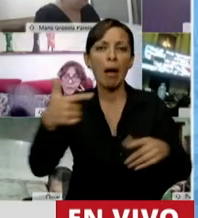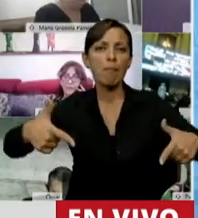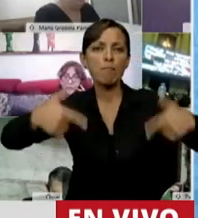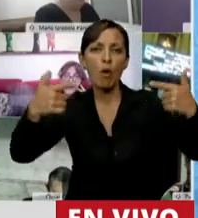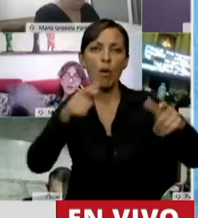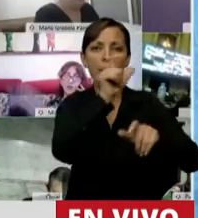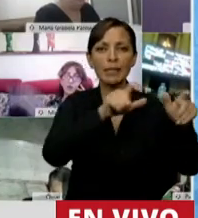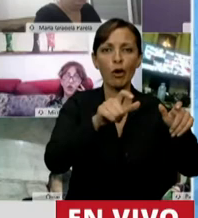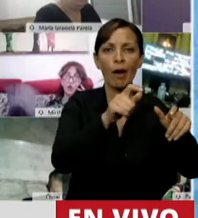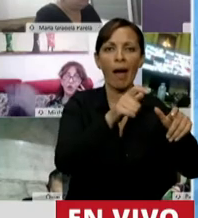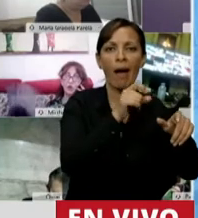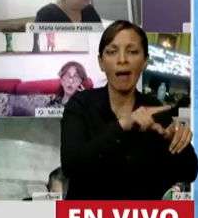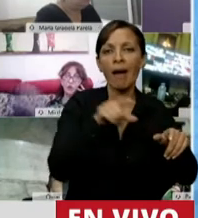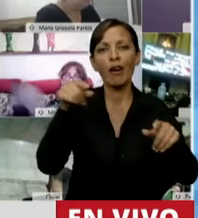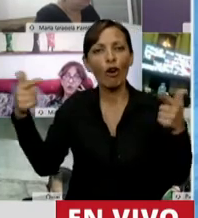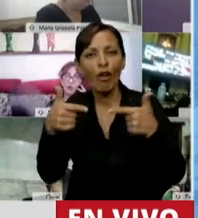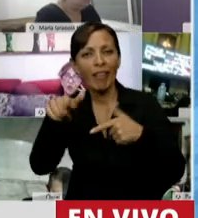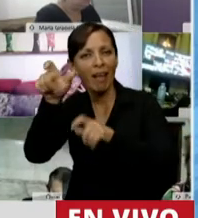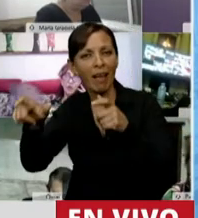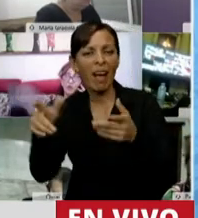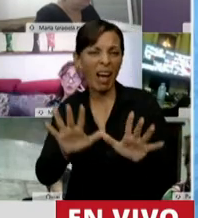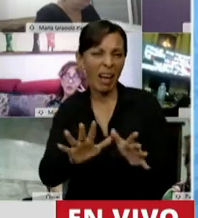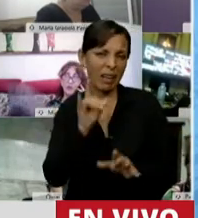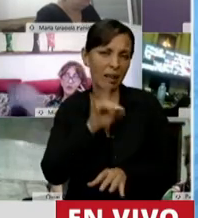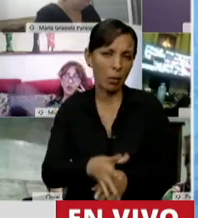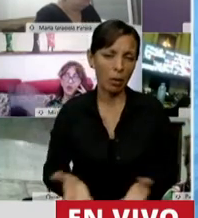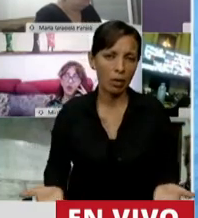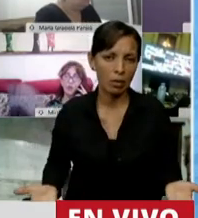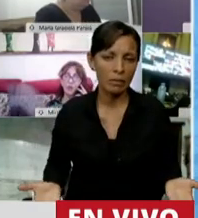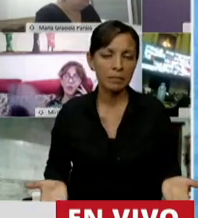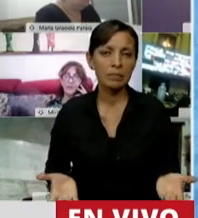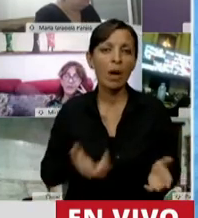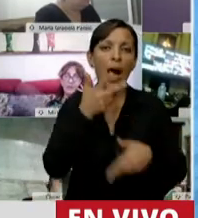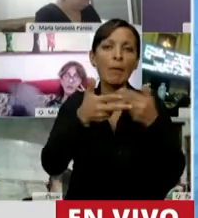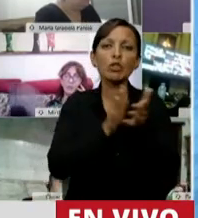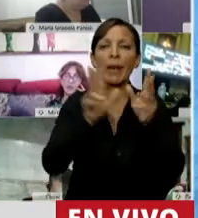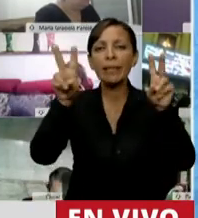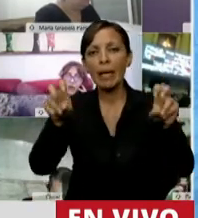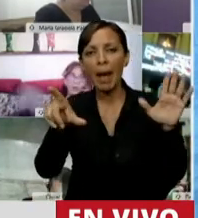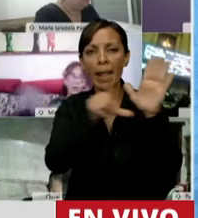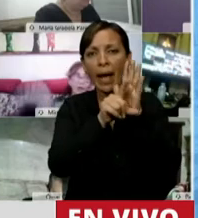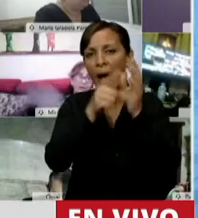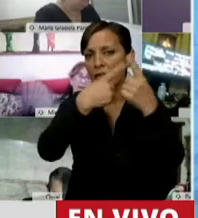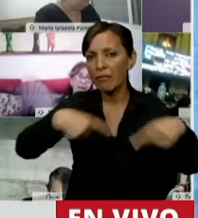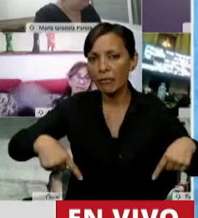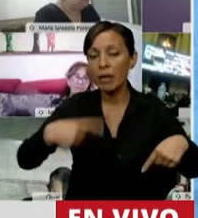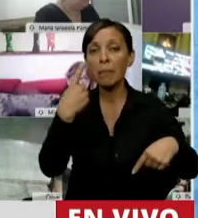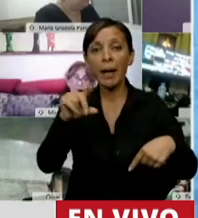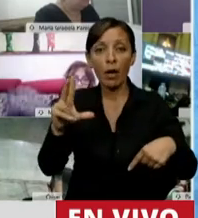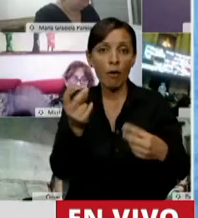argentinos, es verdaderamente un absurdo. Se ha hablado de cuestiones jurídicas. Tengo la fortuna